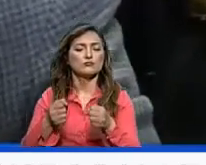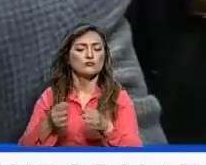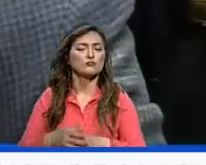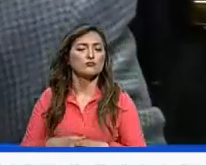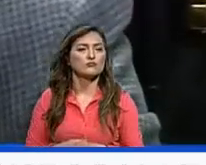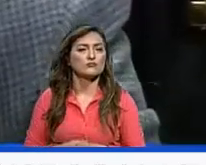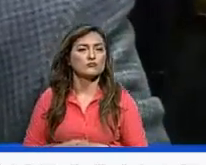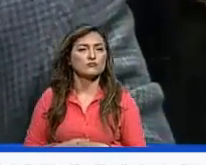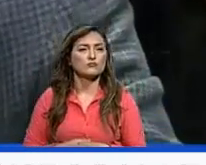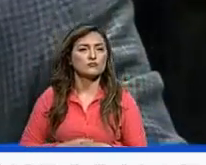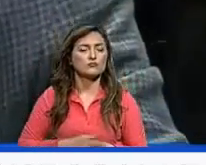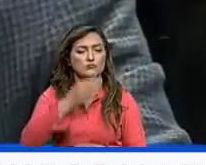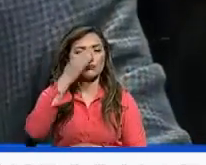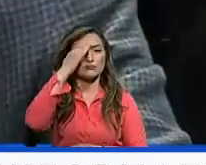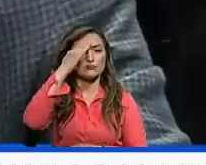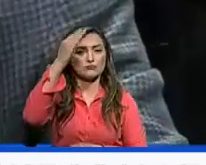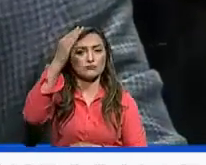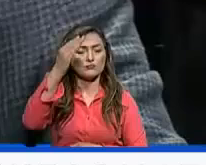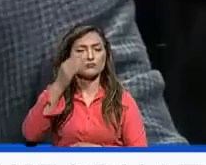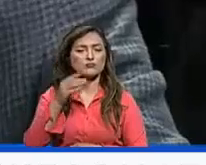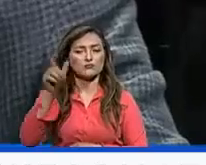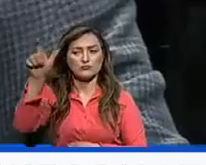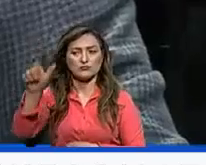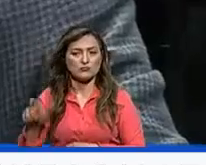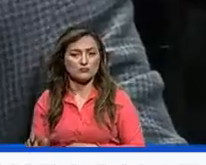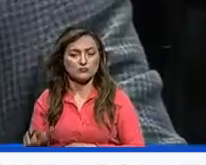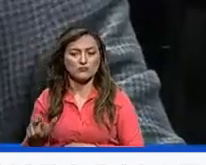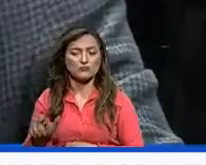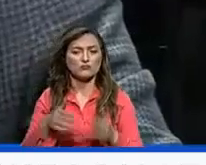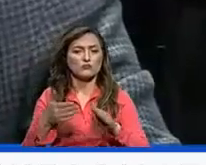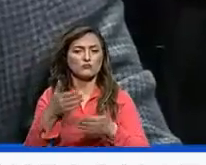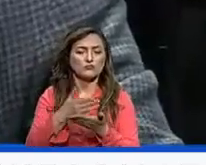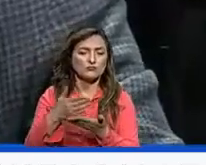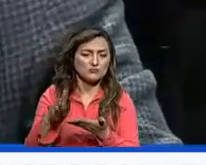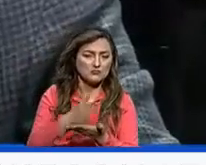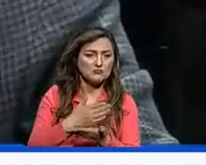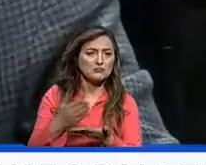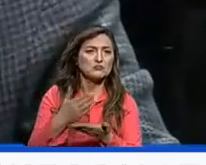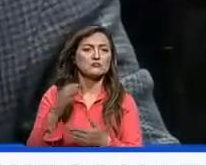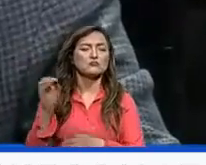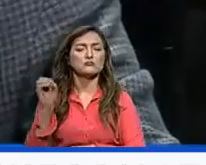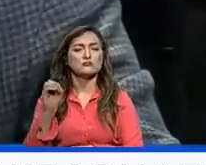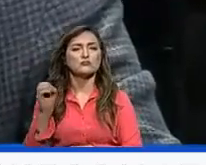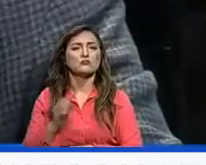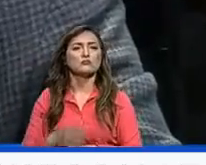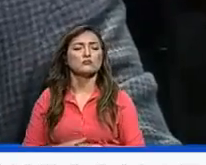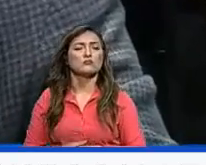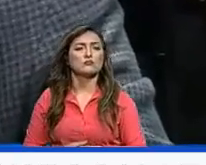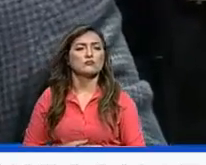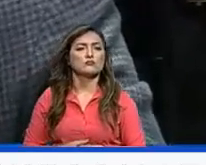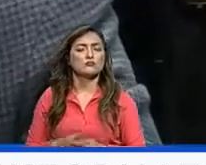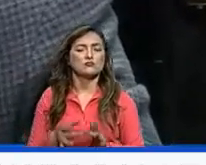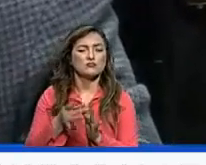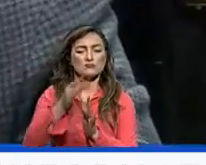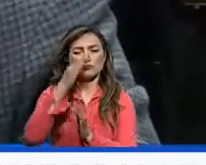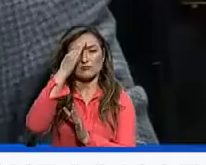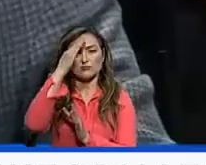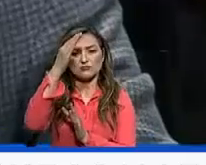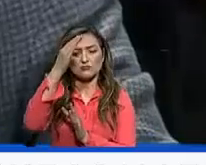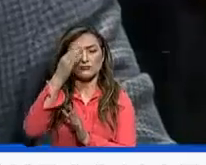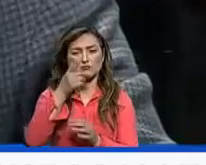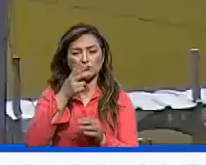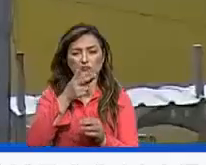hay ningún personal civil de cocina o de guías penitenciarios que hayan